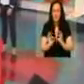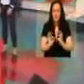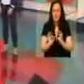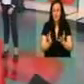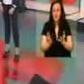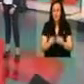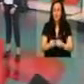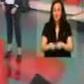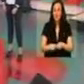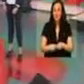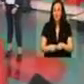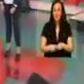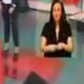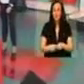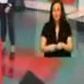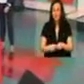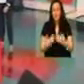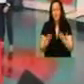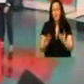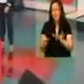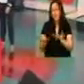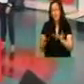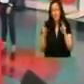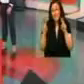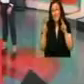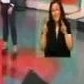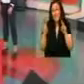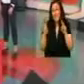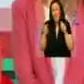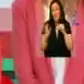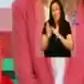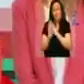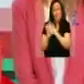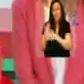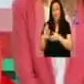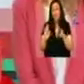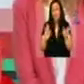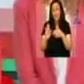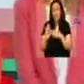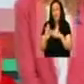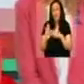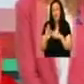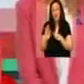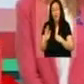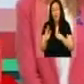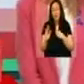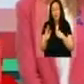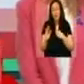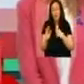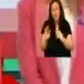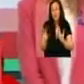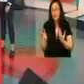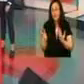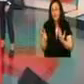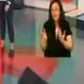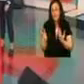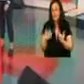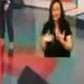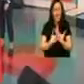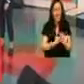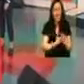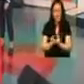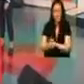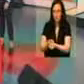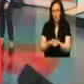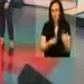que esto habla de lo que en definitiva es el Uruguay, esa conciencia de solidaridad que tanto apelamos y que tanto